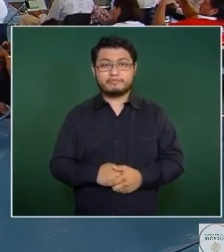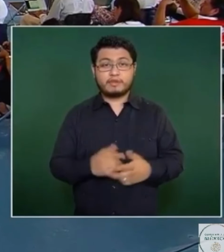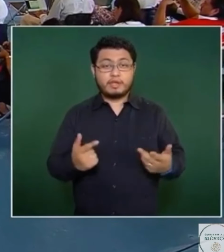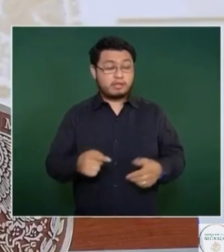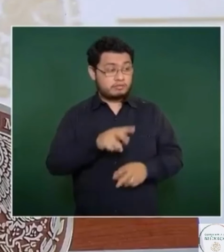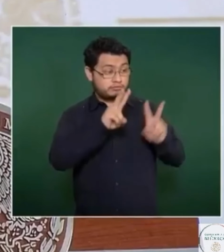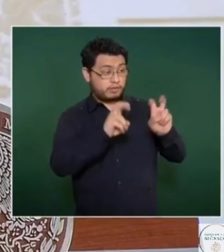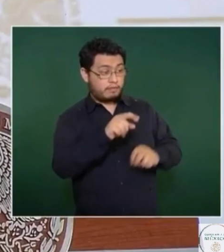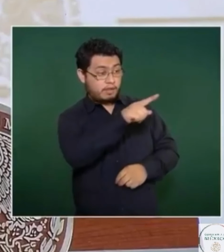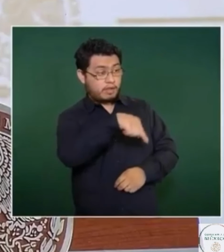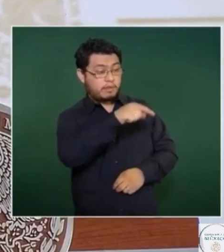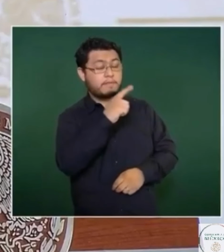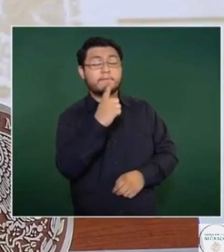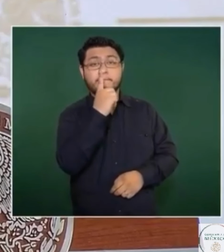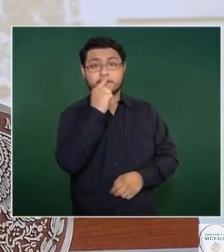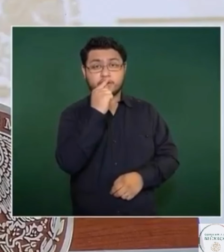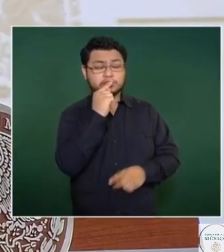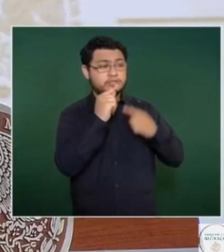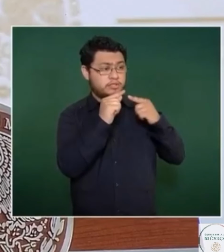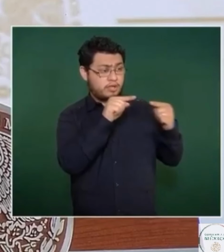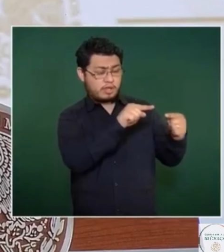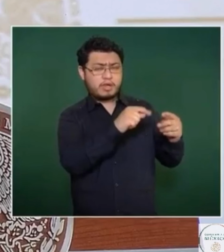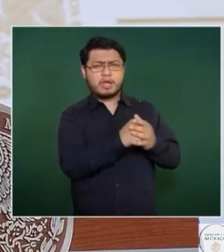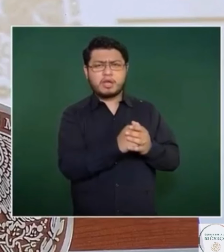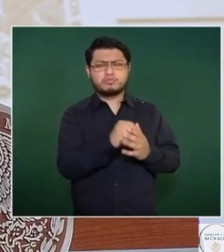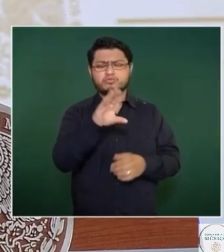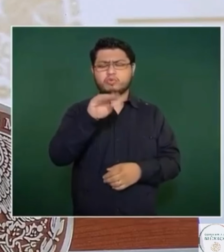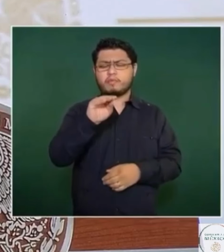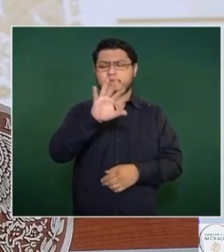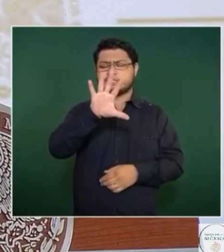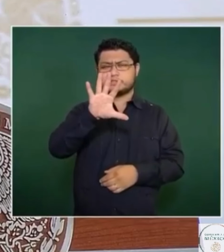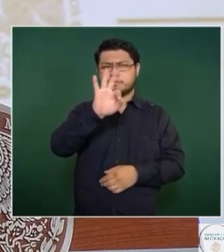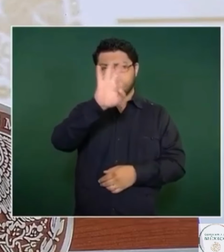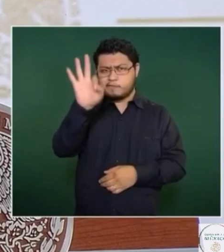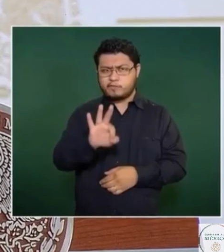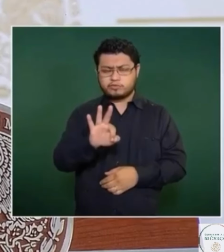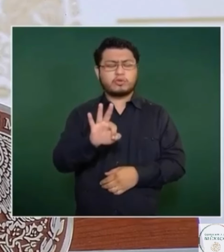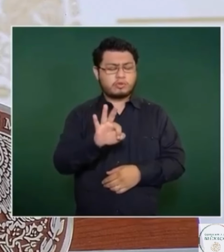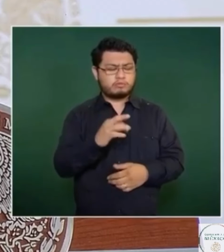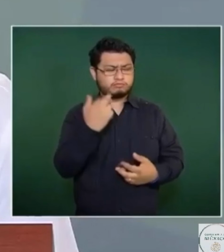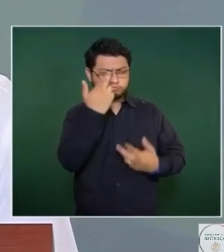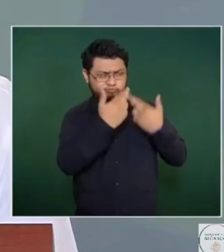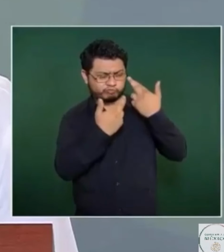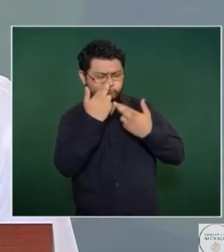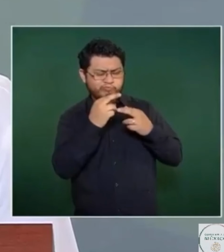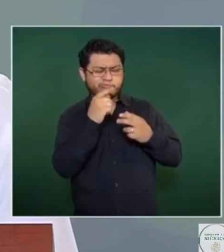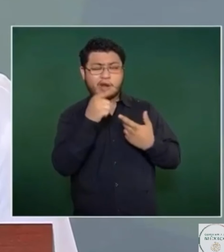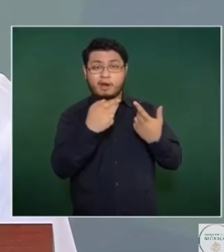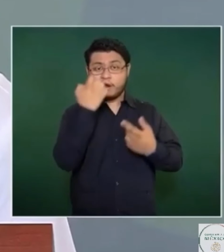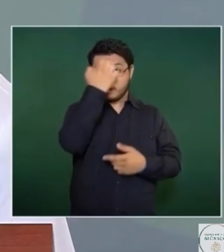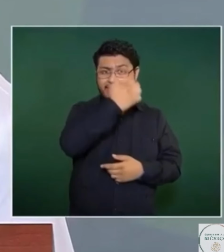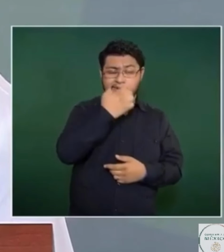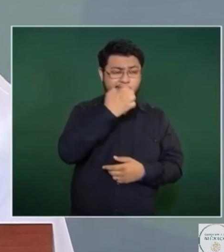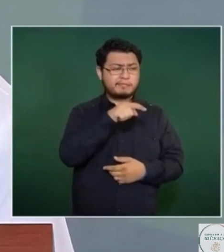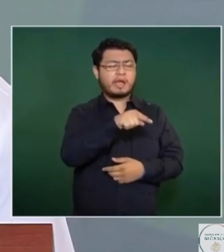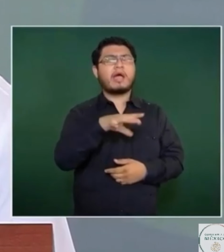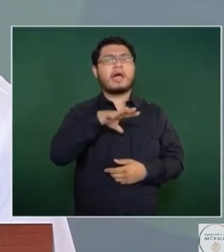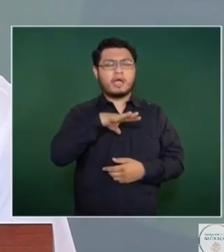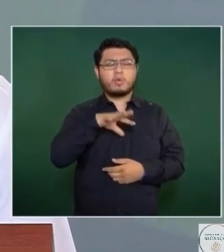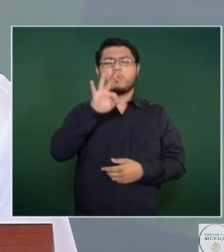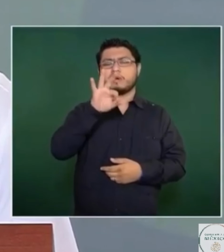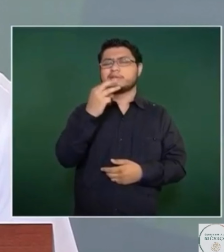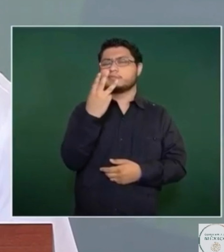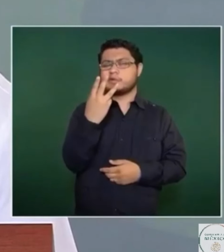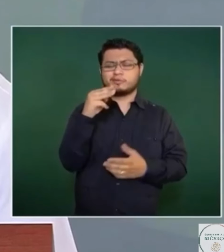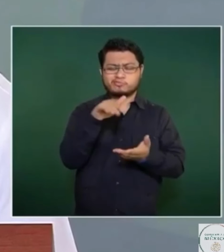Policía Estatal investigadora es del 95%. En estos momentos, octubre del 2022, se tienen 43 carpetas de